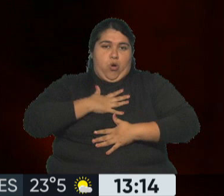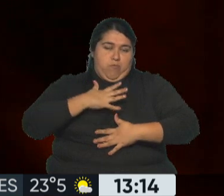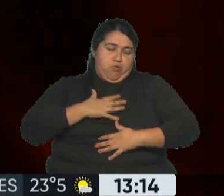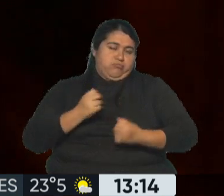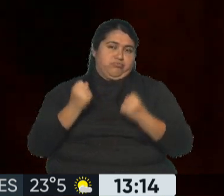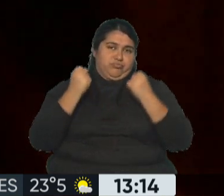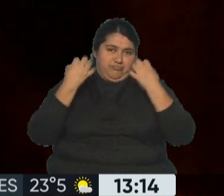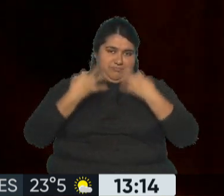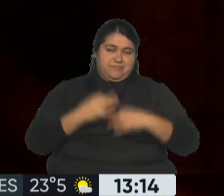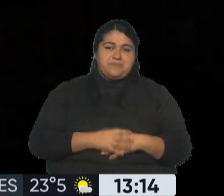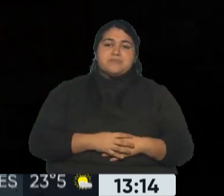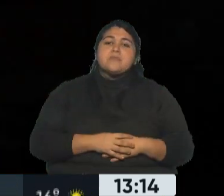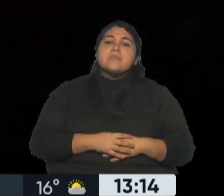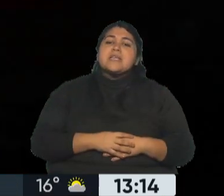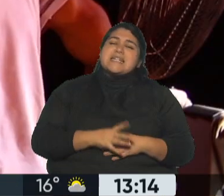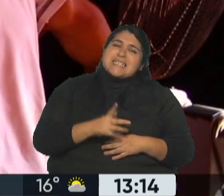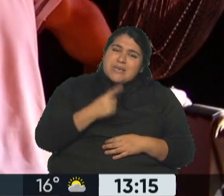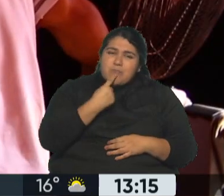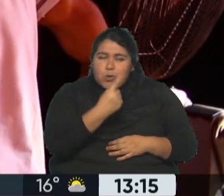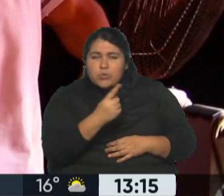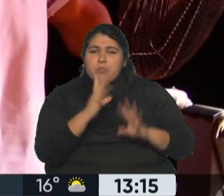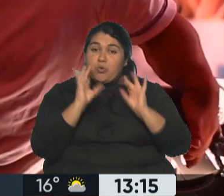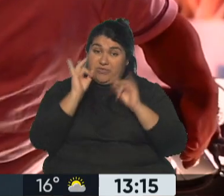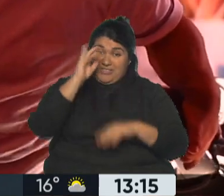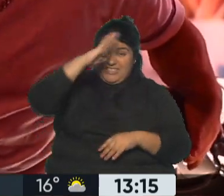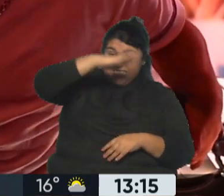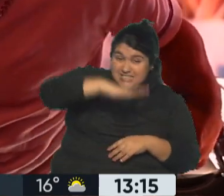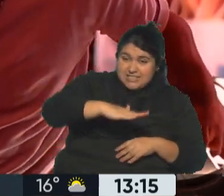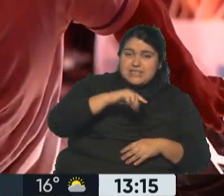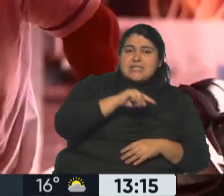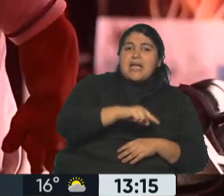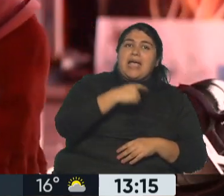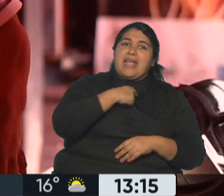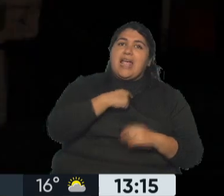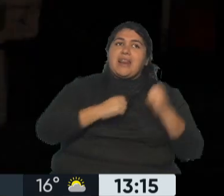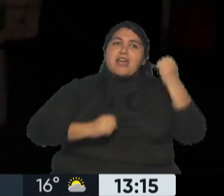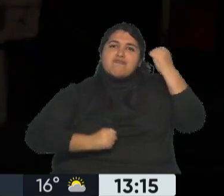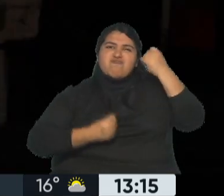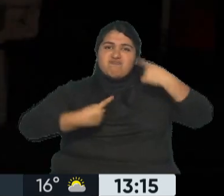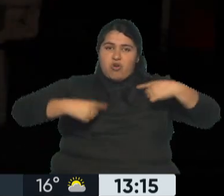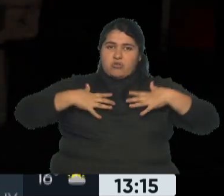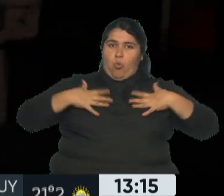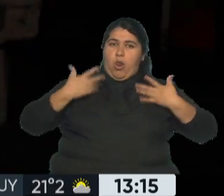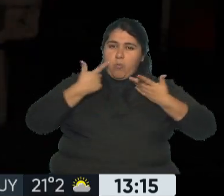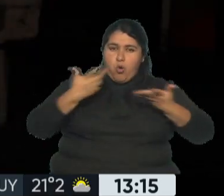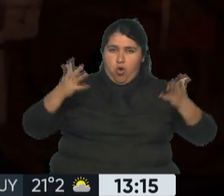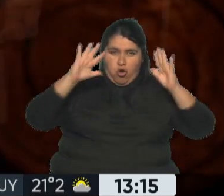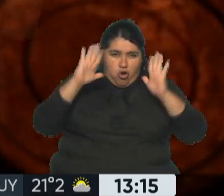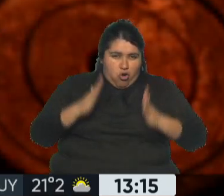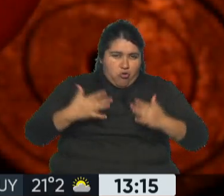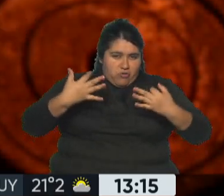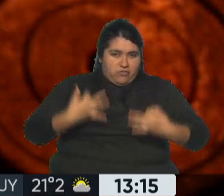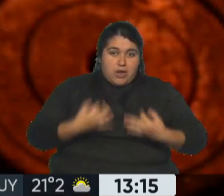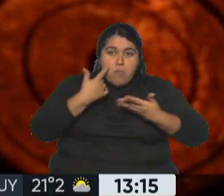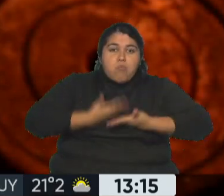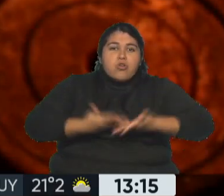Muy interesante ya por sí responder la pregunta por qué una persona de talla baja quisiera ser fisicoculturista, desde el lugar de que va a tener que mostrar